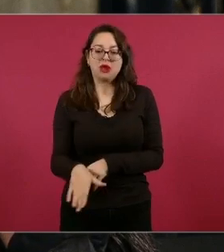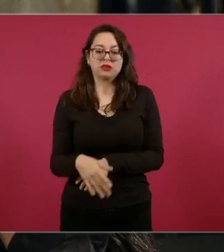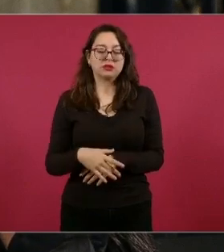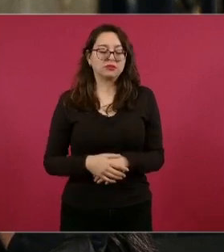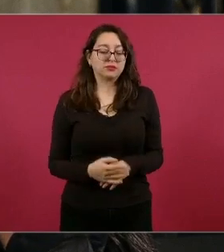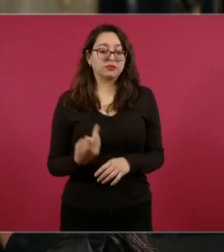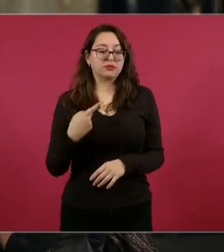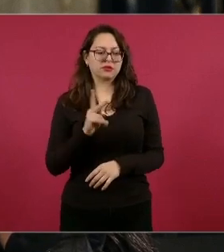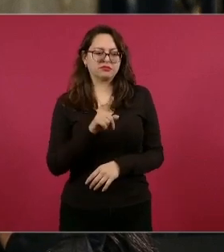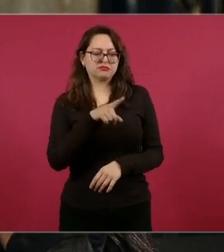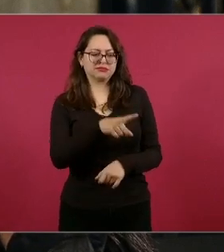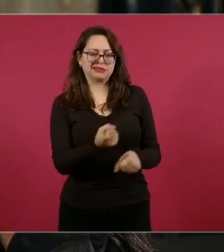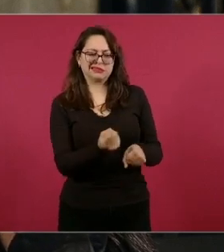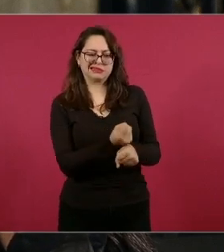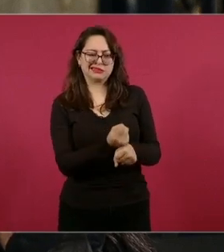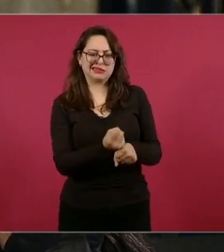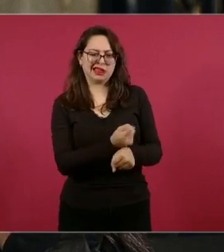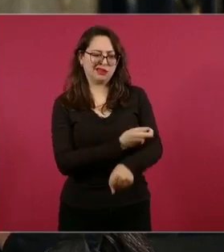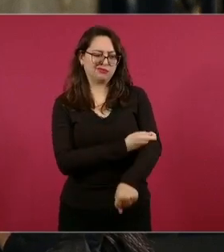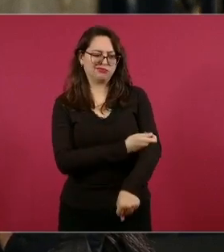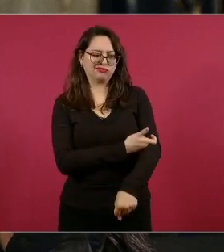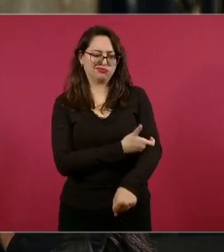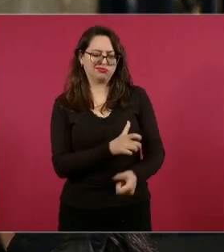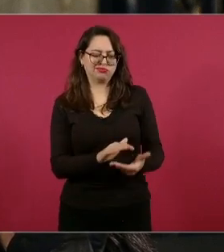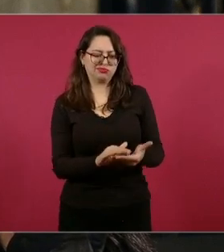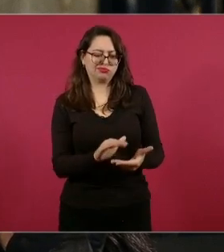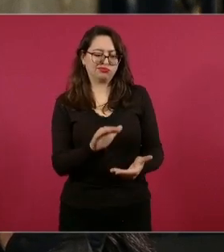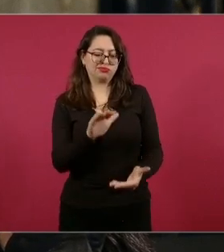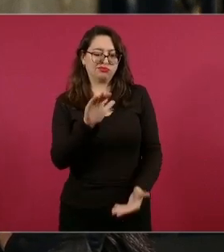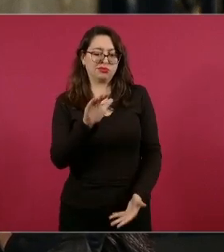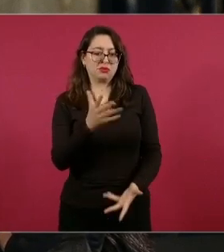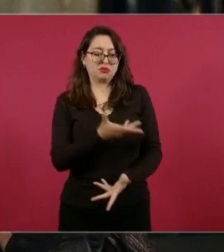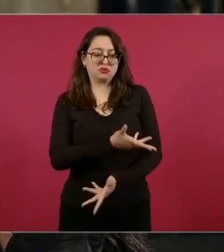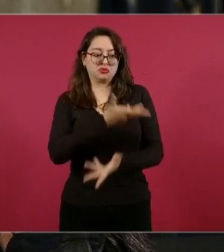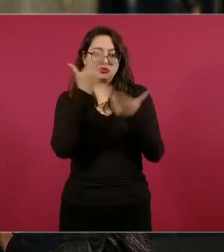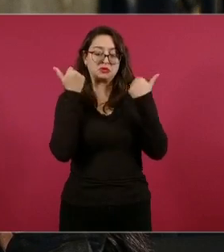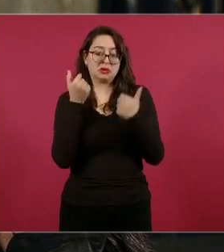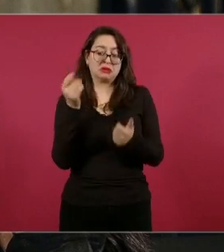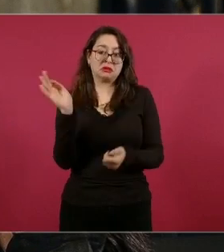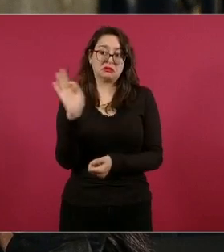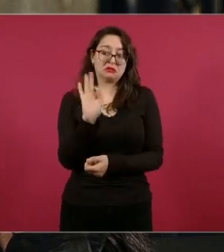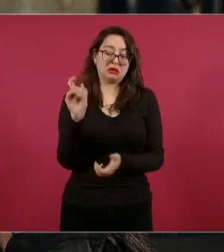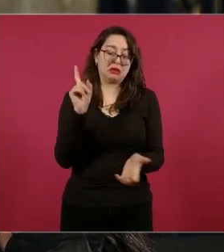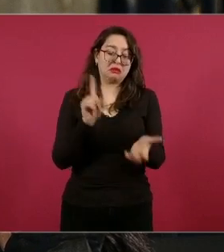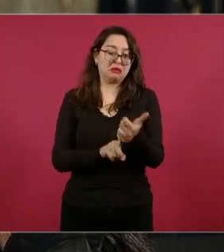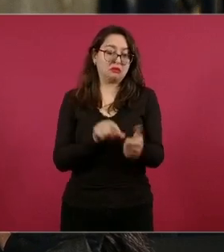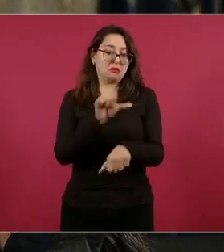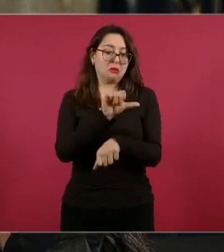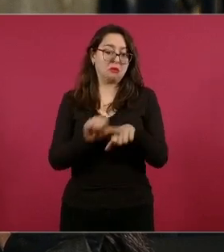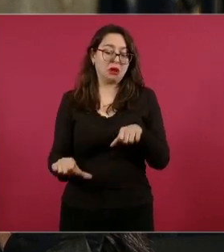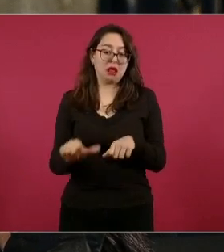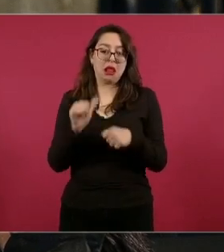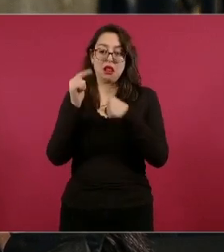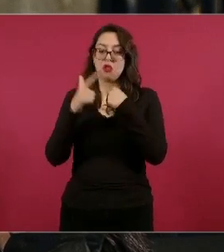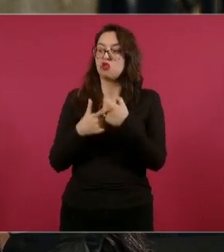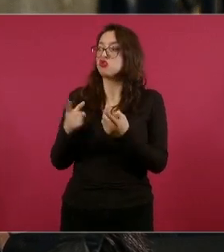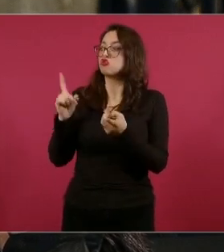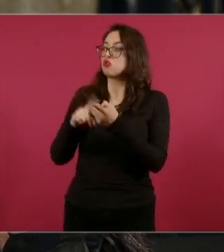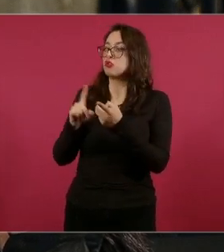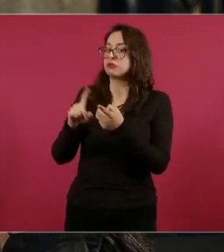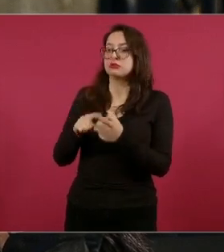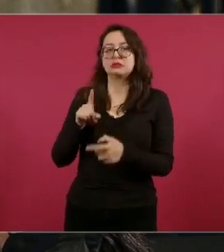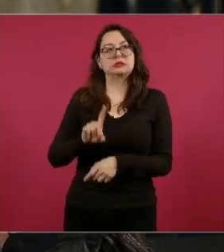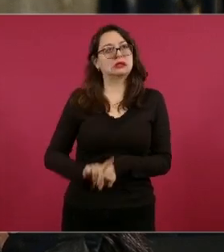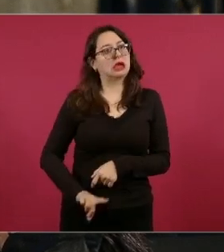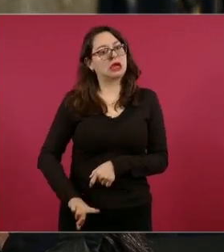está aquí donando sangre y yo no sé qué vayan a hacer en el quirófano. Le pregunté que dónde estaba el quirófano, me dijo que